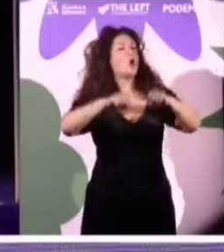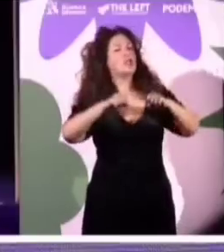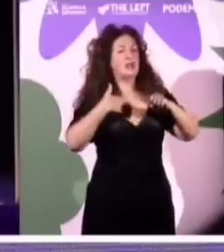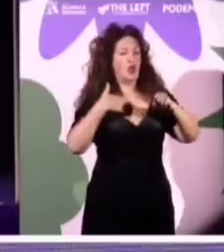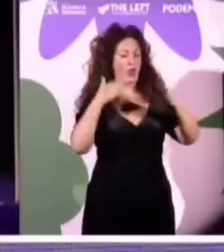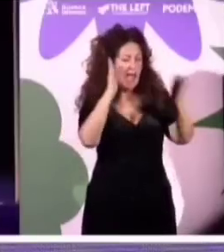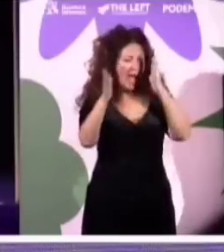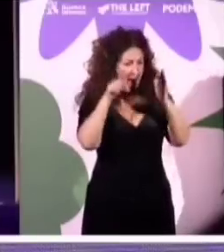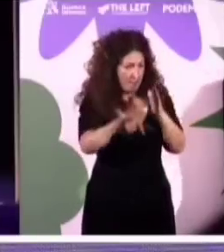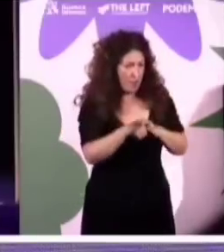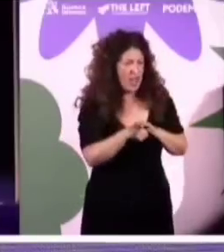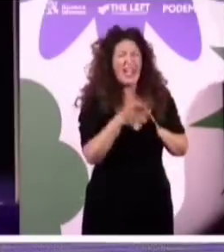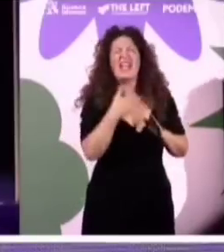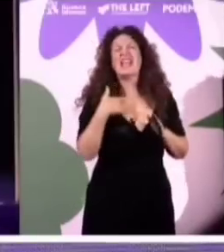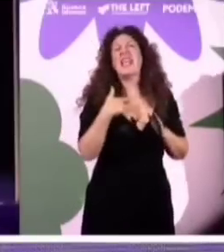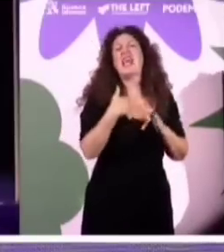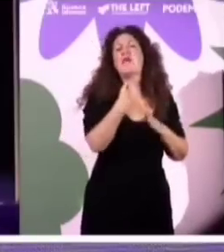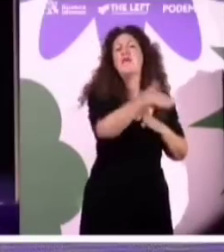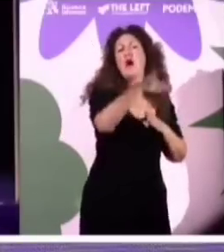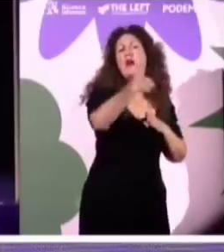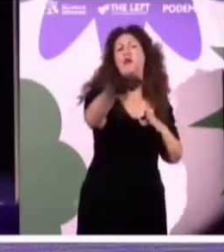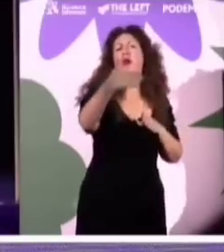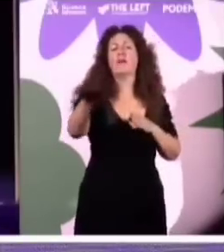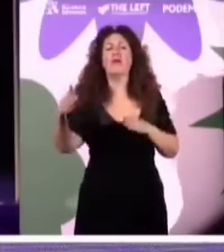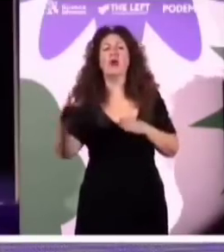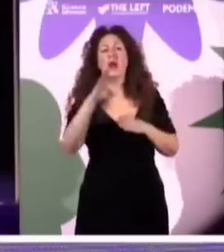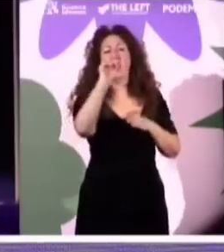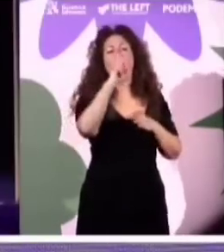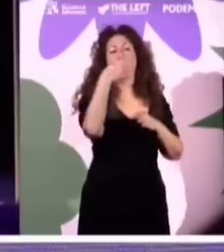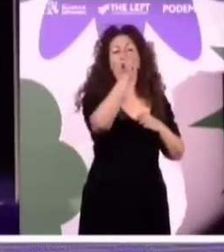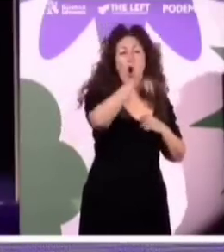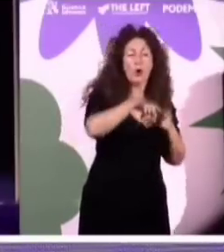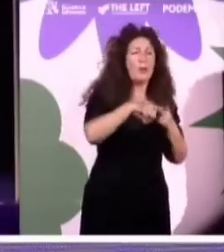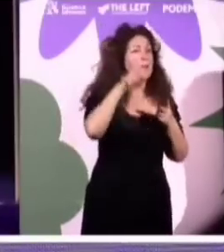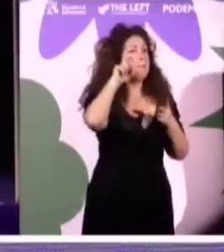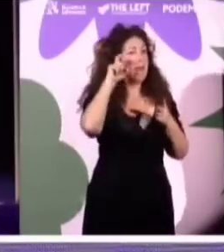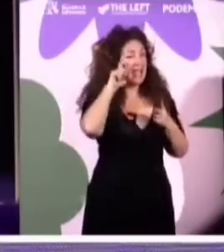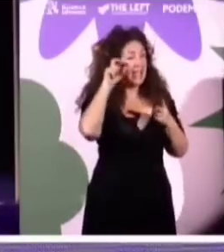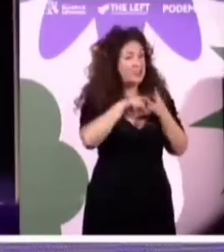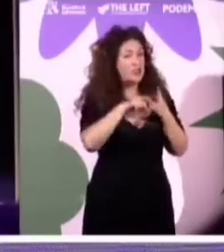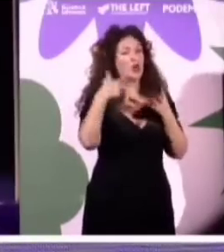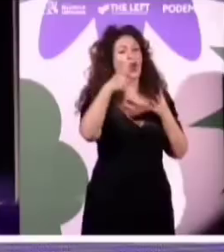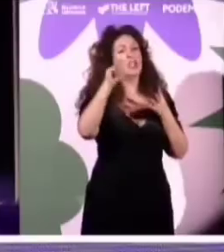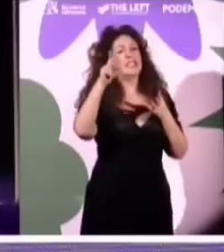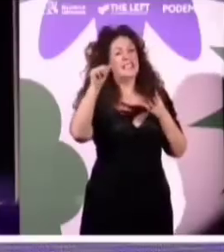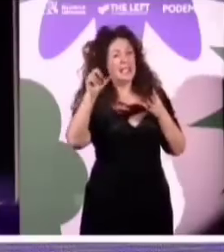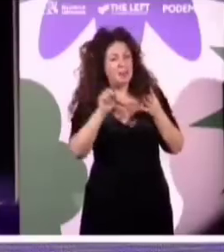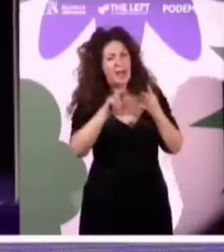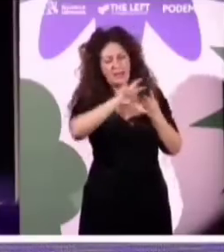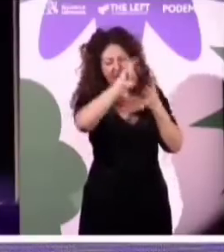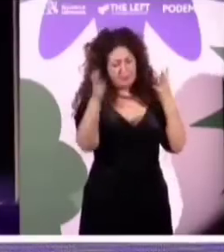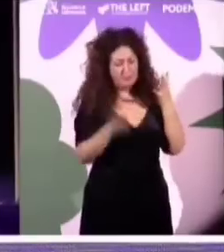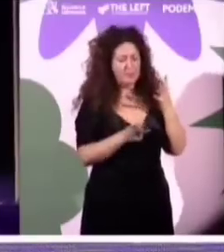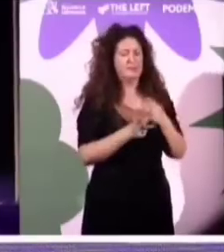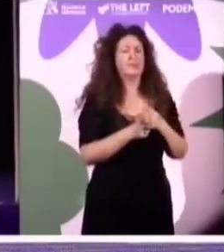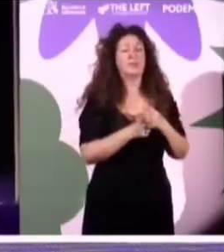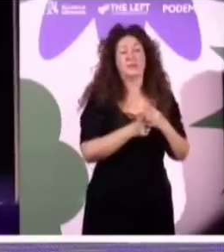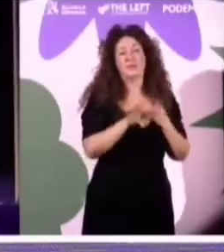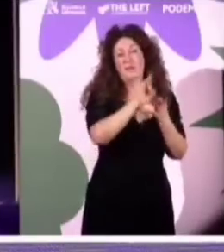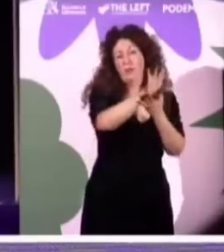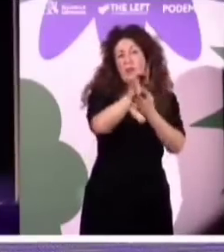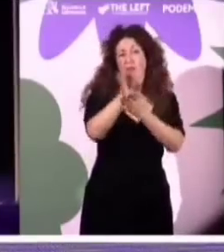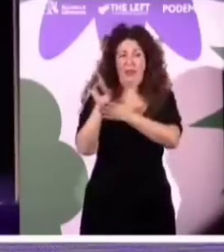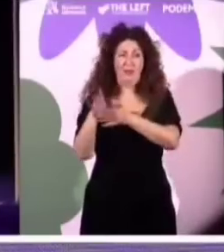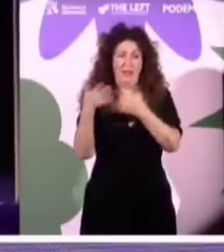Y que lo que se quiere dejar fuera son los Corbyn, los Melenchón, los Tsipras y los Belarra. Lo decía el